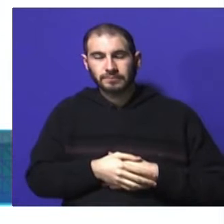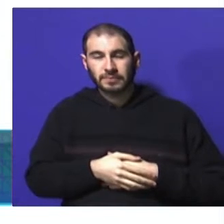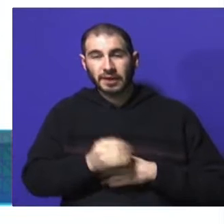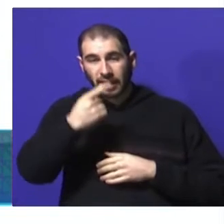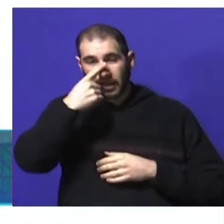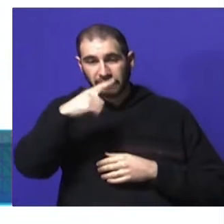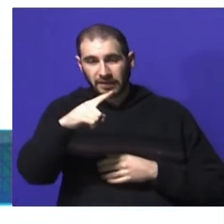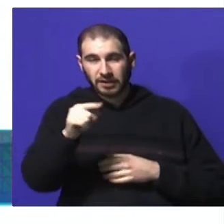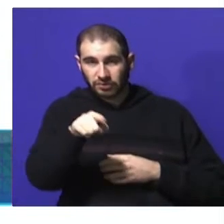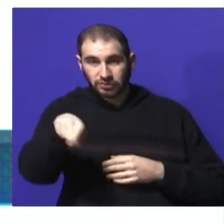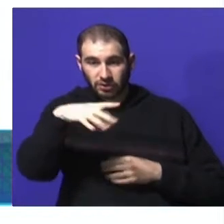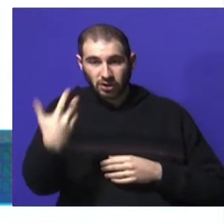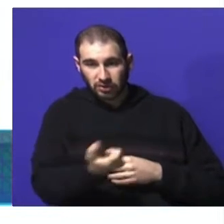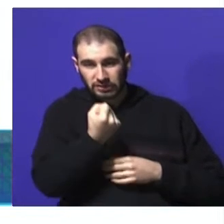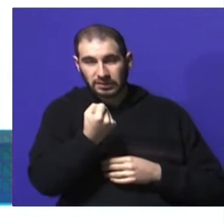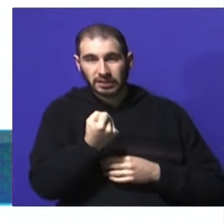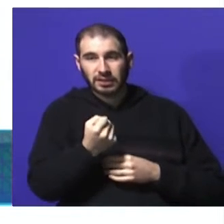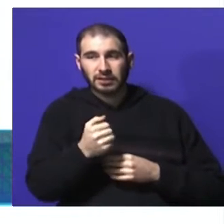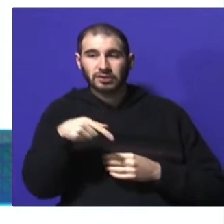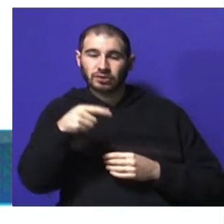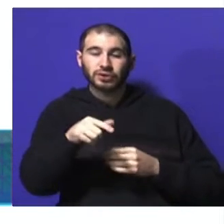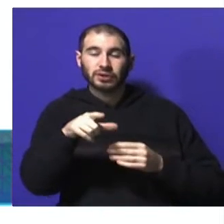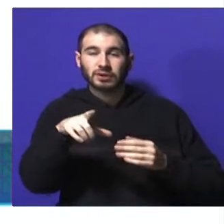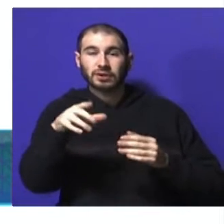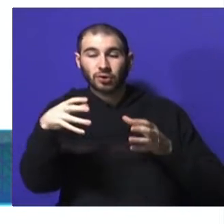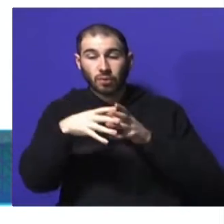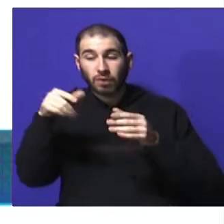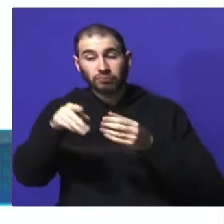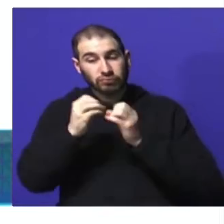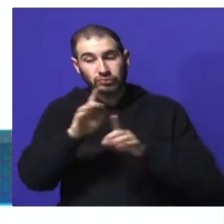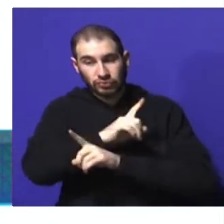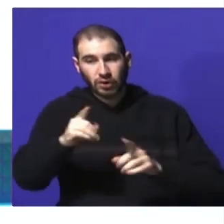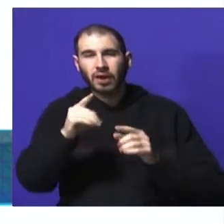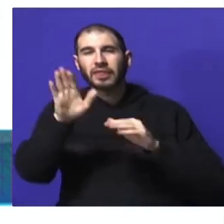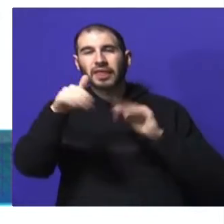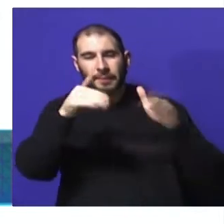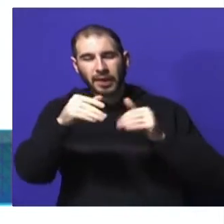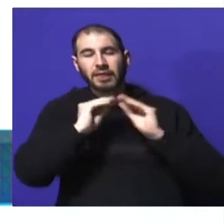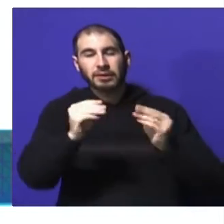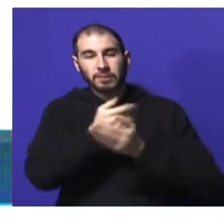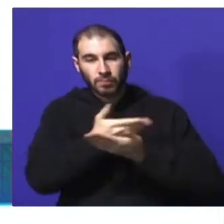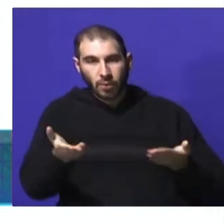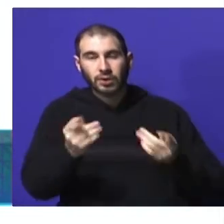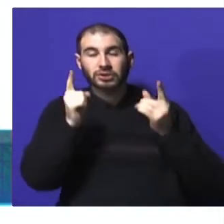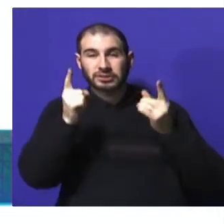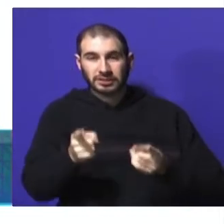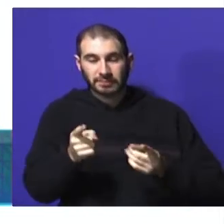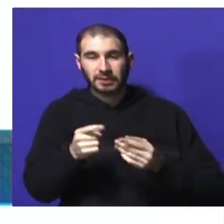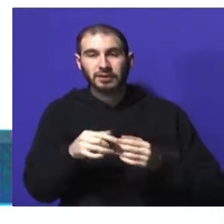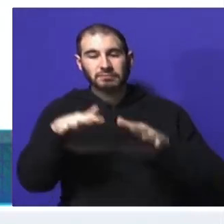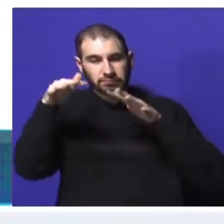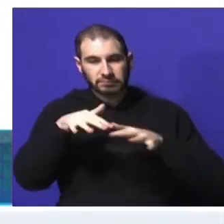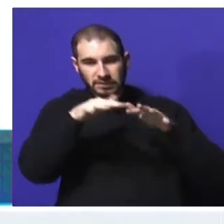Finalmente logramos que no estuviera San Jorge a través de audiencias públicas, a través de la